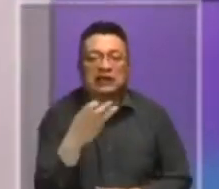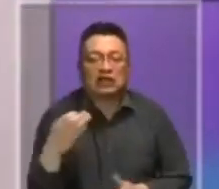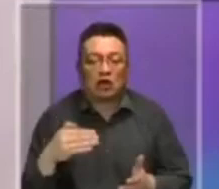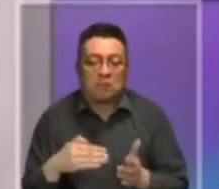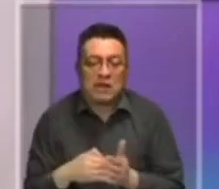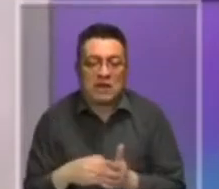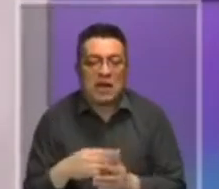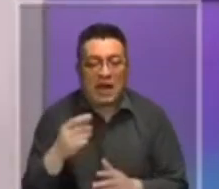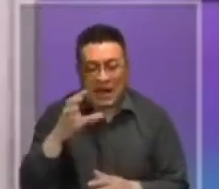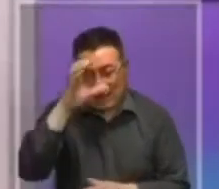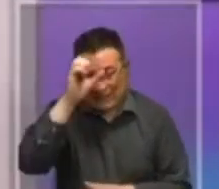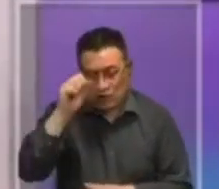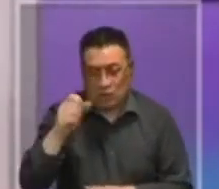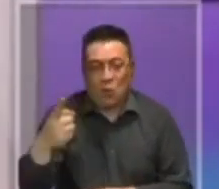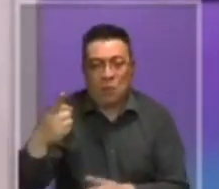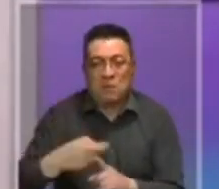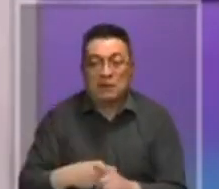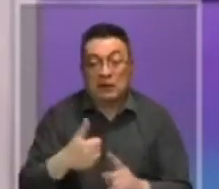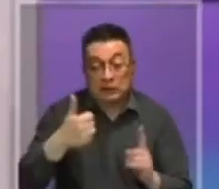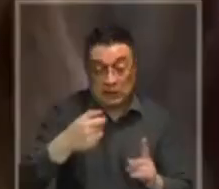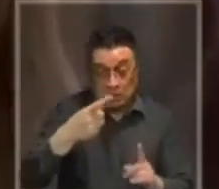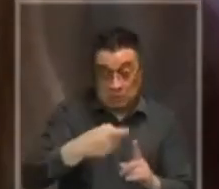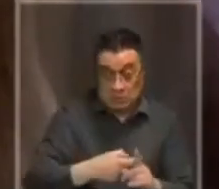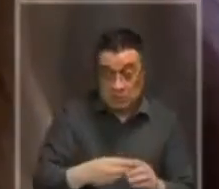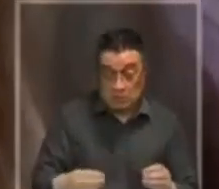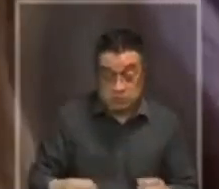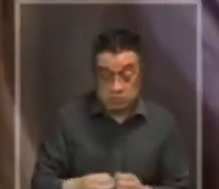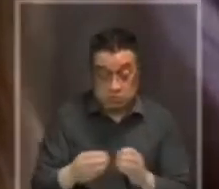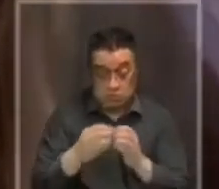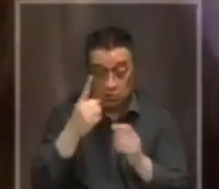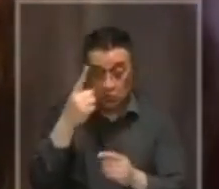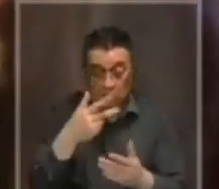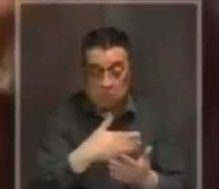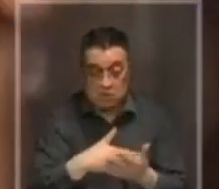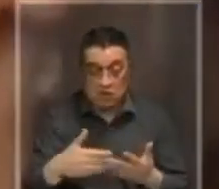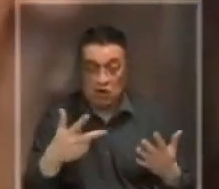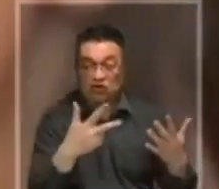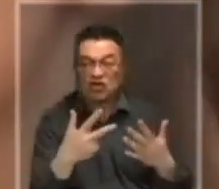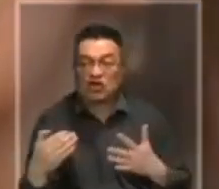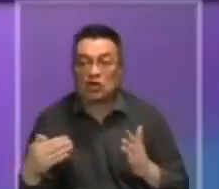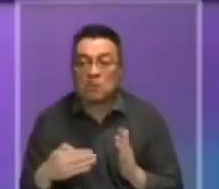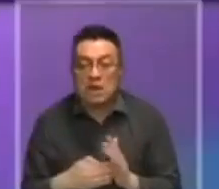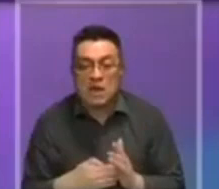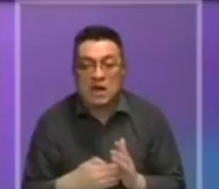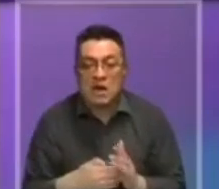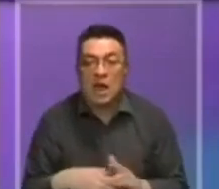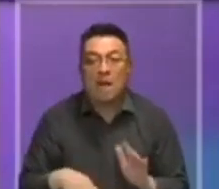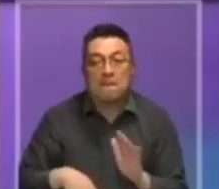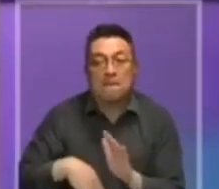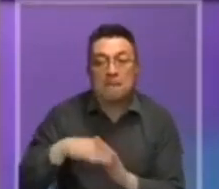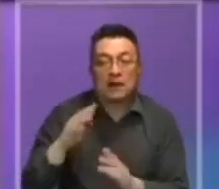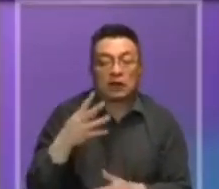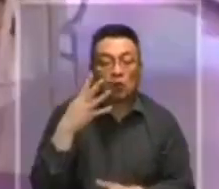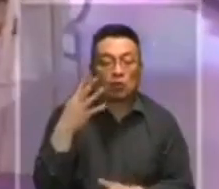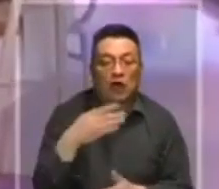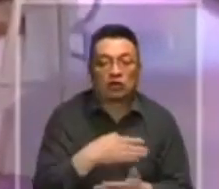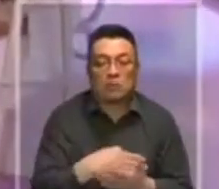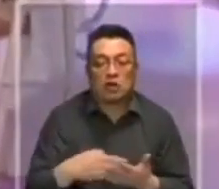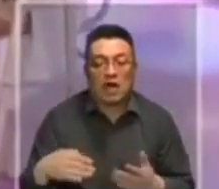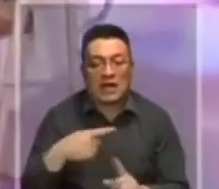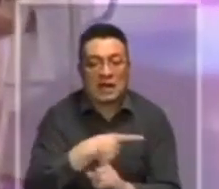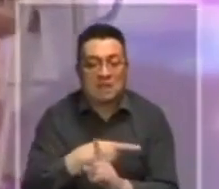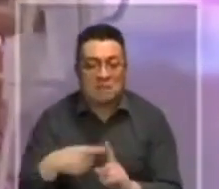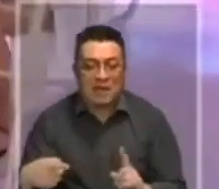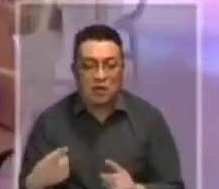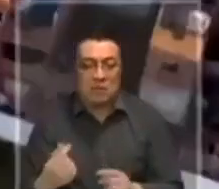argentinos mensuales, que en 6 meses sumaron 1.800.000, o sea, más de 4.5 millones de